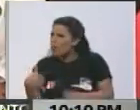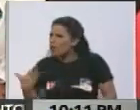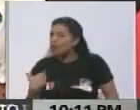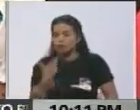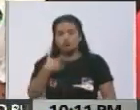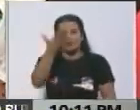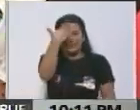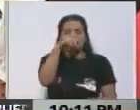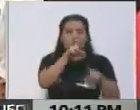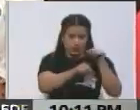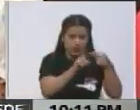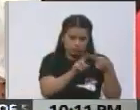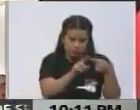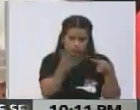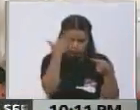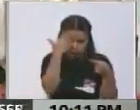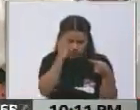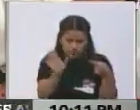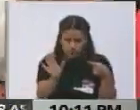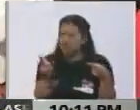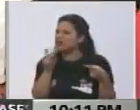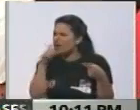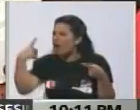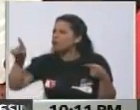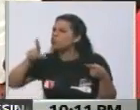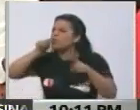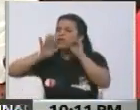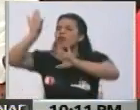¿verdad? ¿Quién tiene cuenta de Twitter aquí?